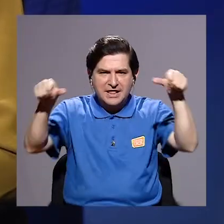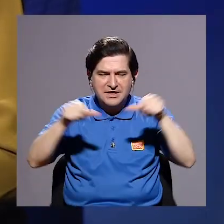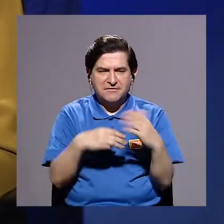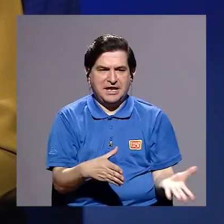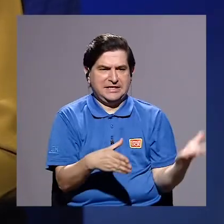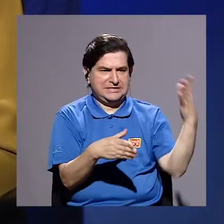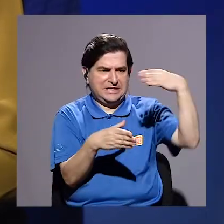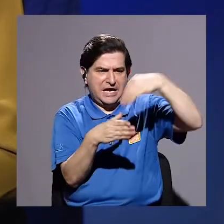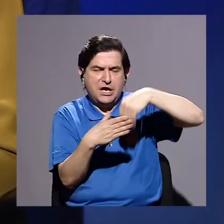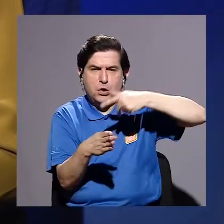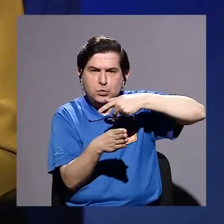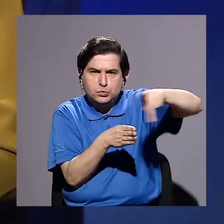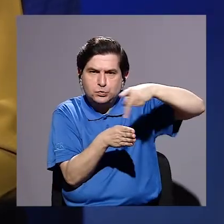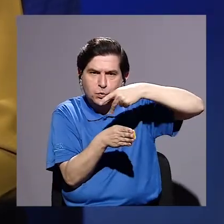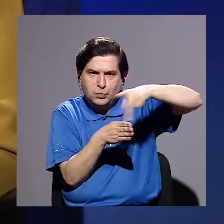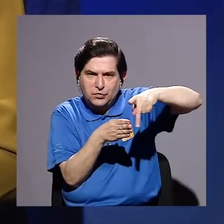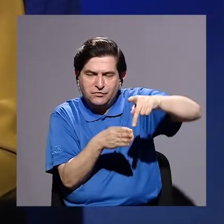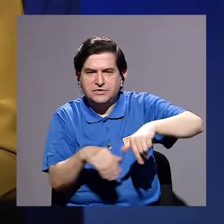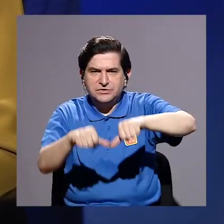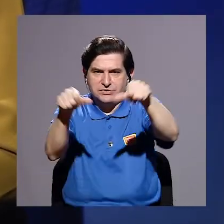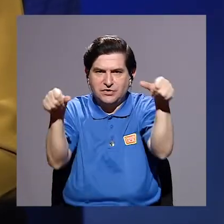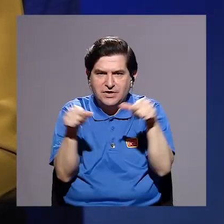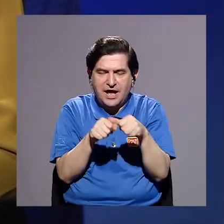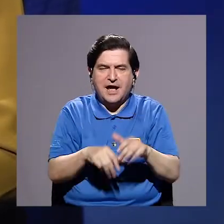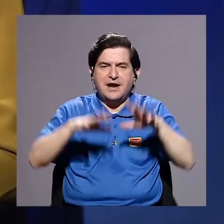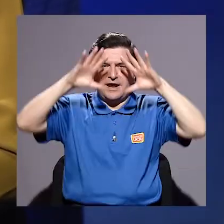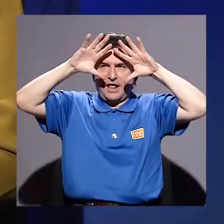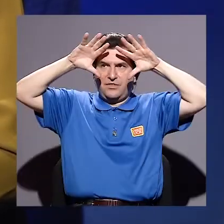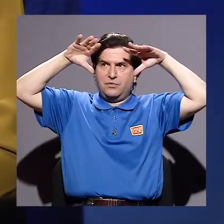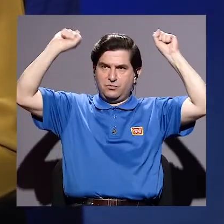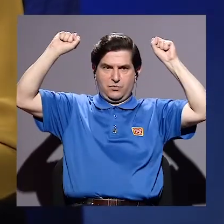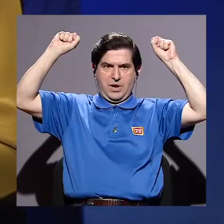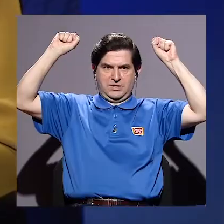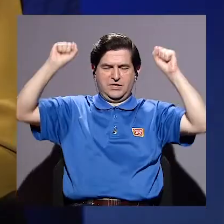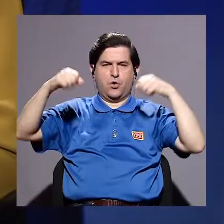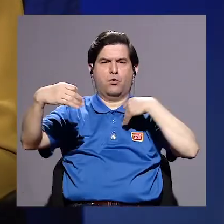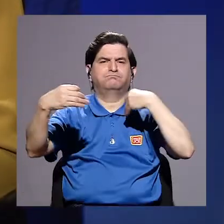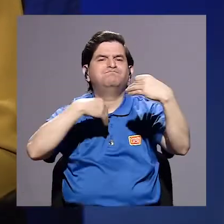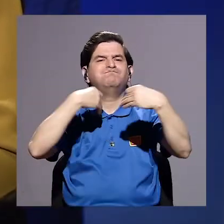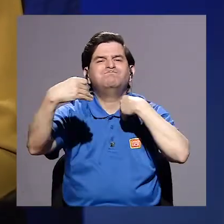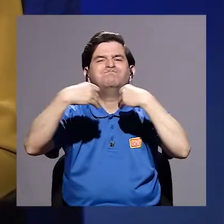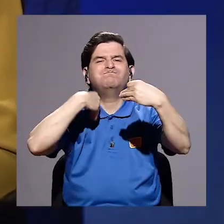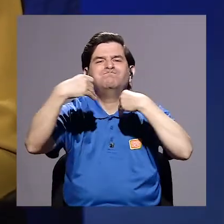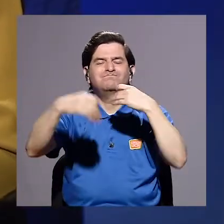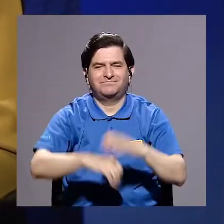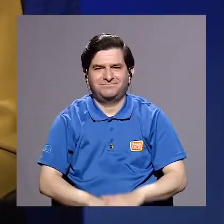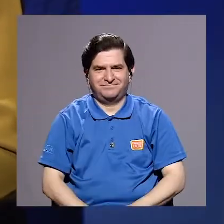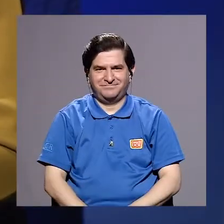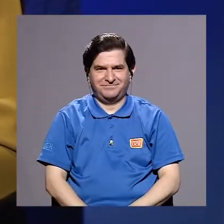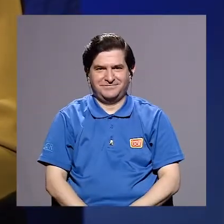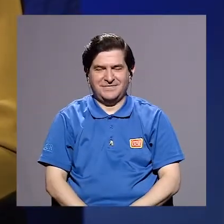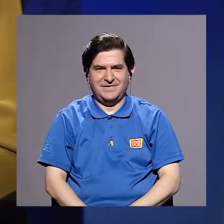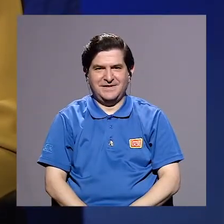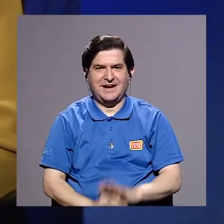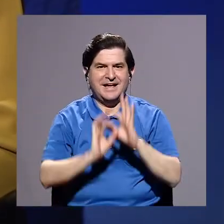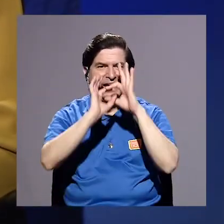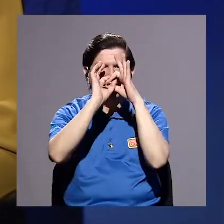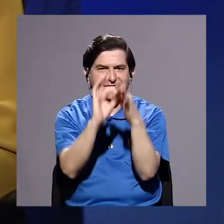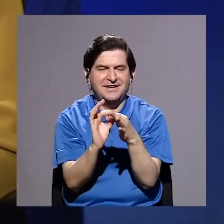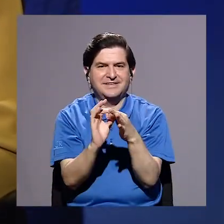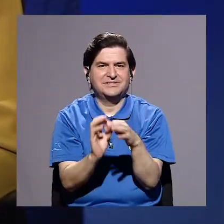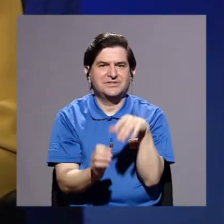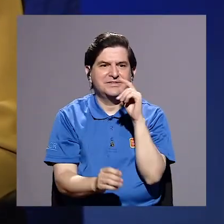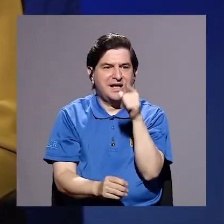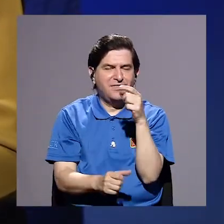campos, en la incorporación profesional, en el ámbito diplomático. Cuéntenos un poquito, doña Cristina,